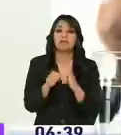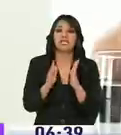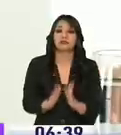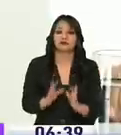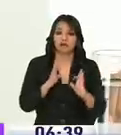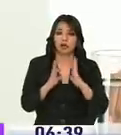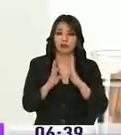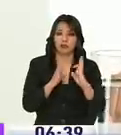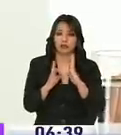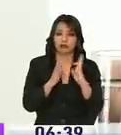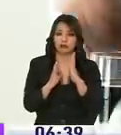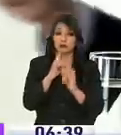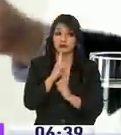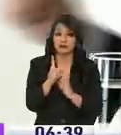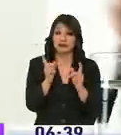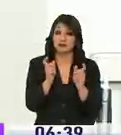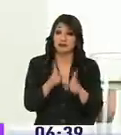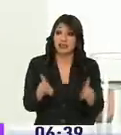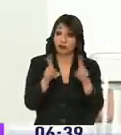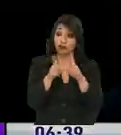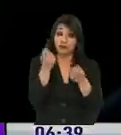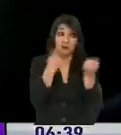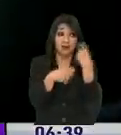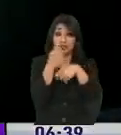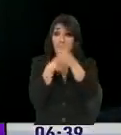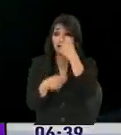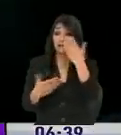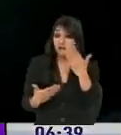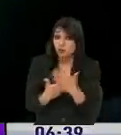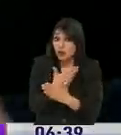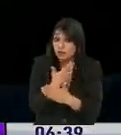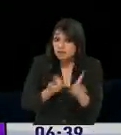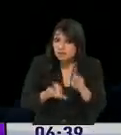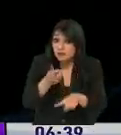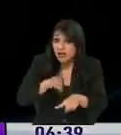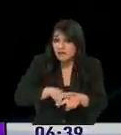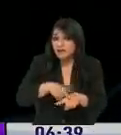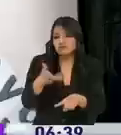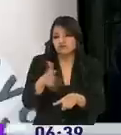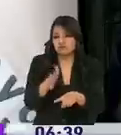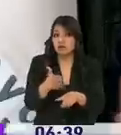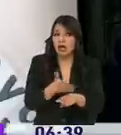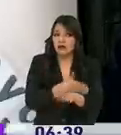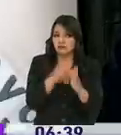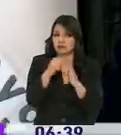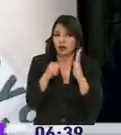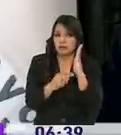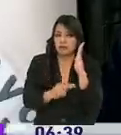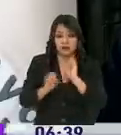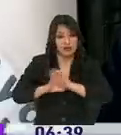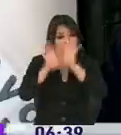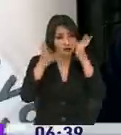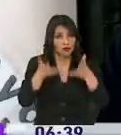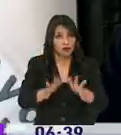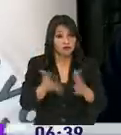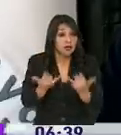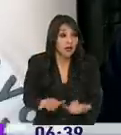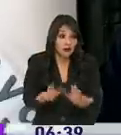la comercialización de bases de datos no es nada nuevo y no existen reglas claras. Todo esto, ahora